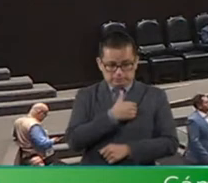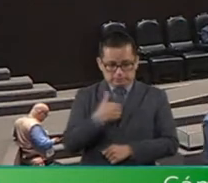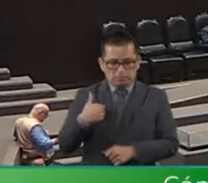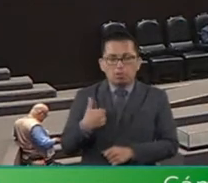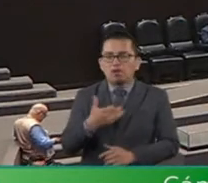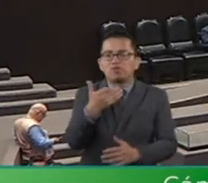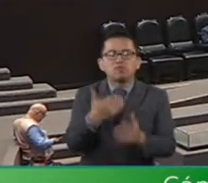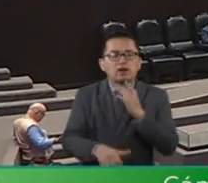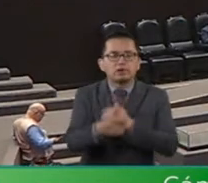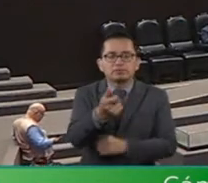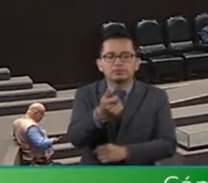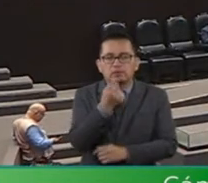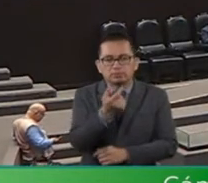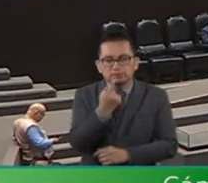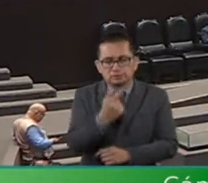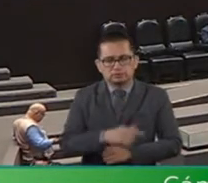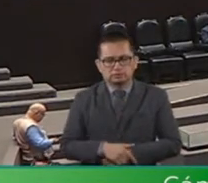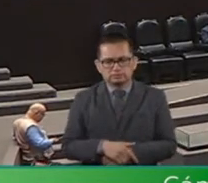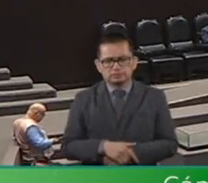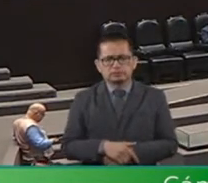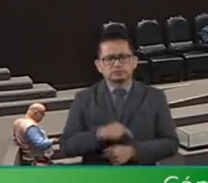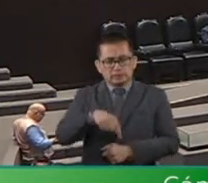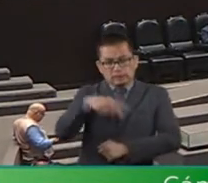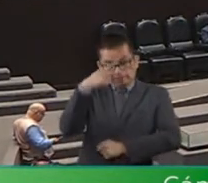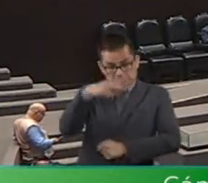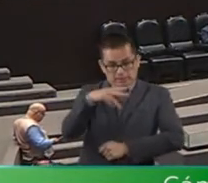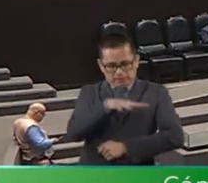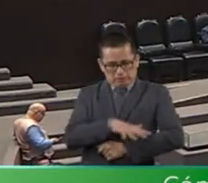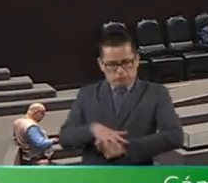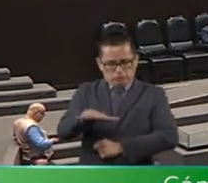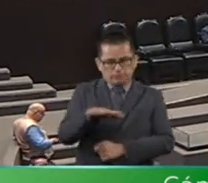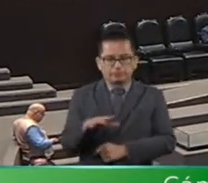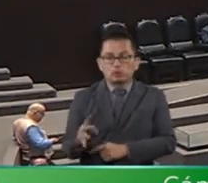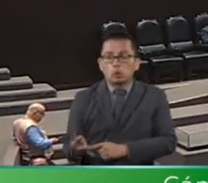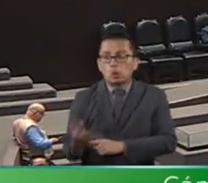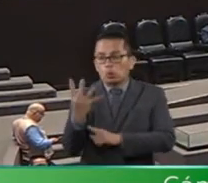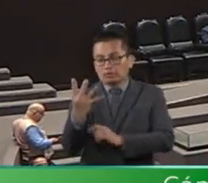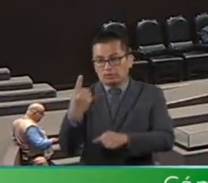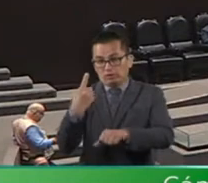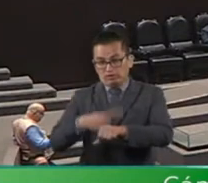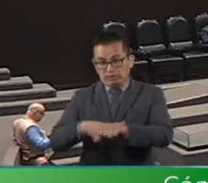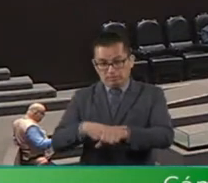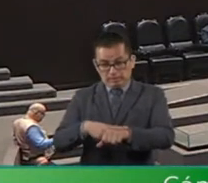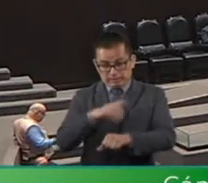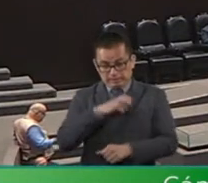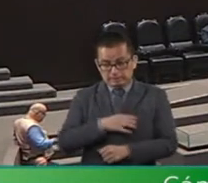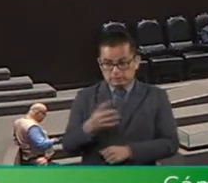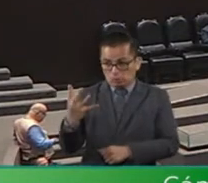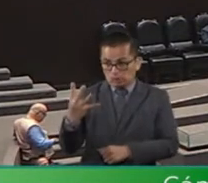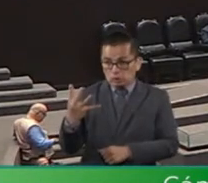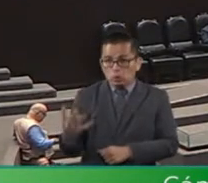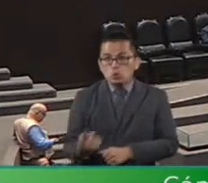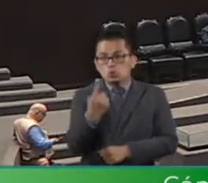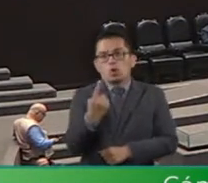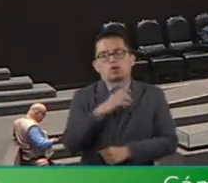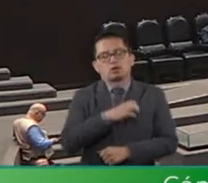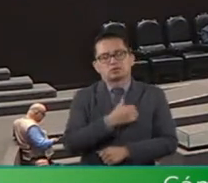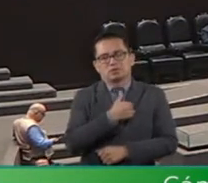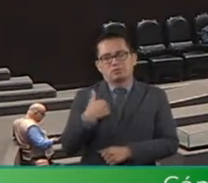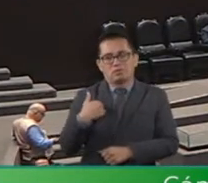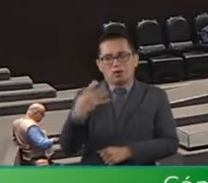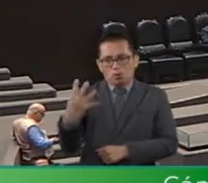nuestro país, de cuatro casos de cáncer, uno de ellos es de cáncer de mama. Y las mujeres siguen